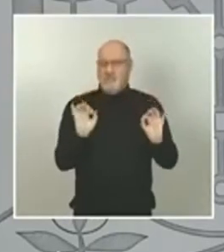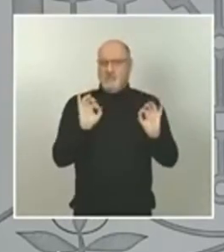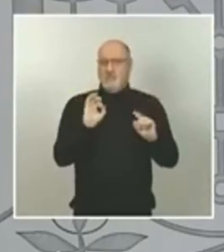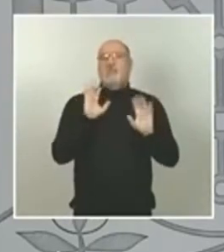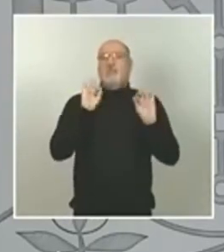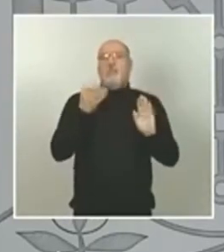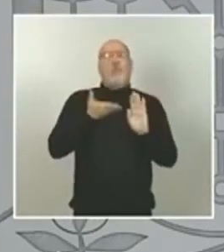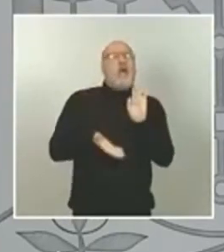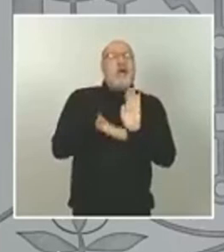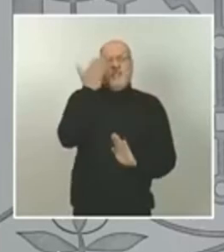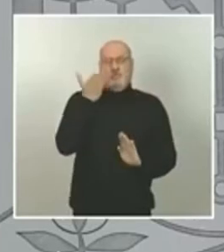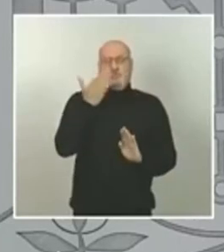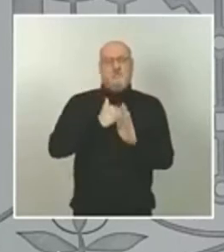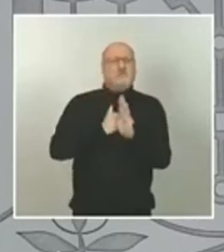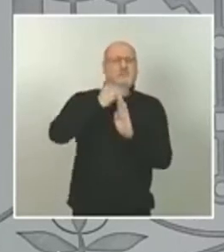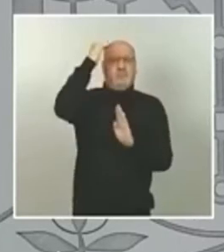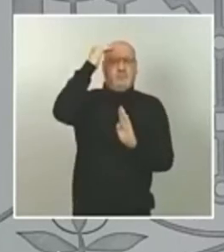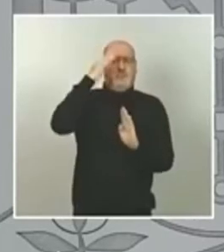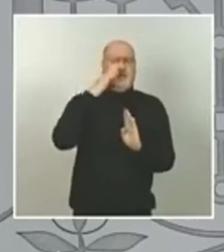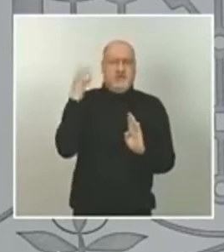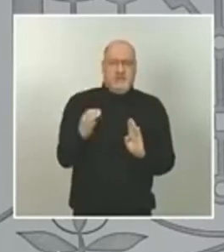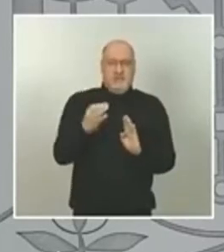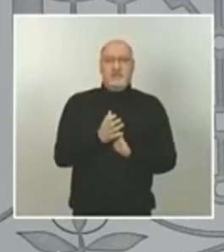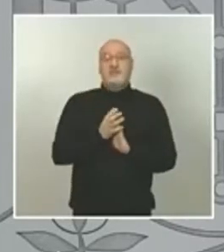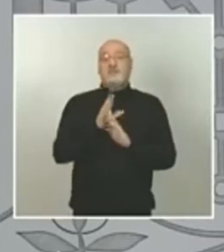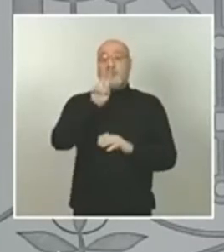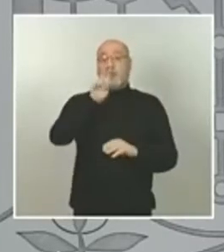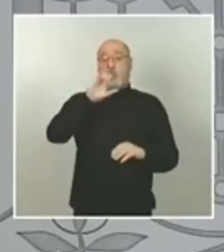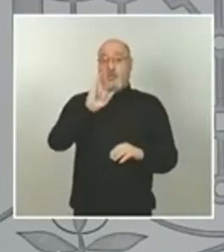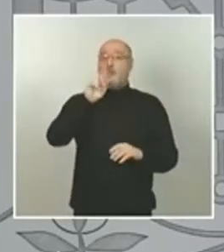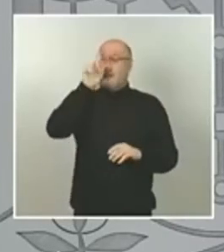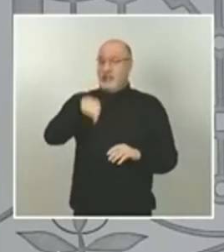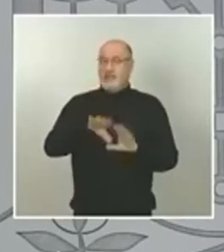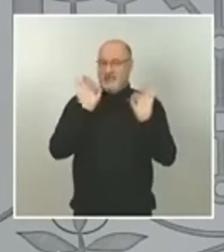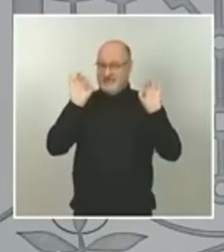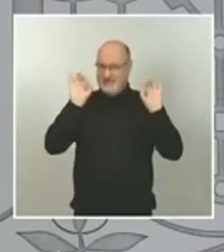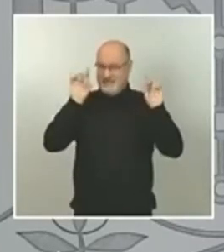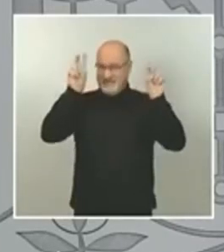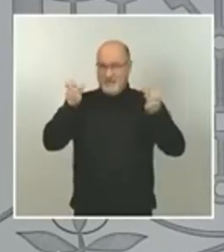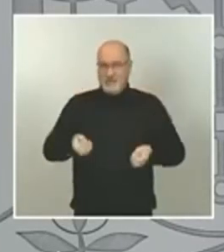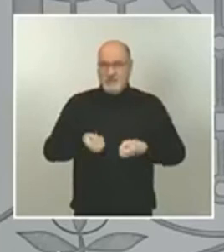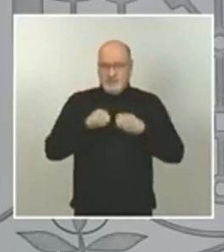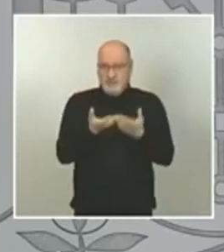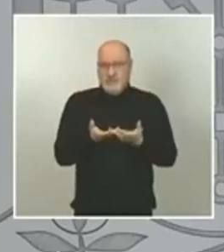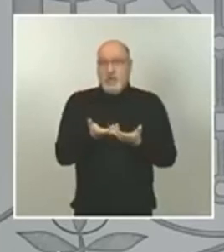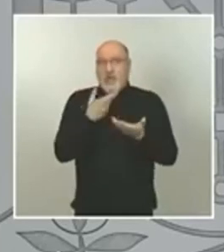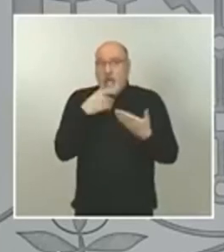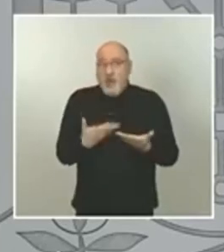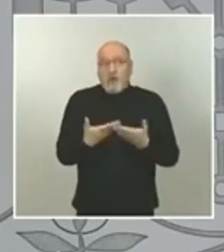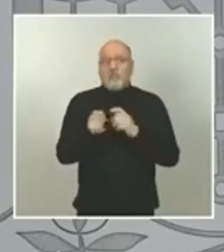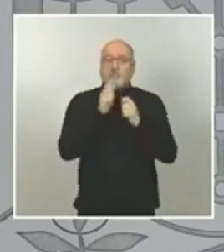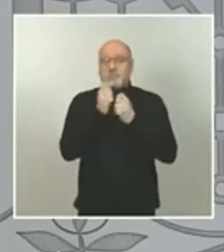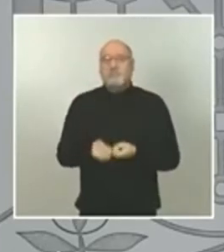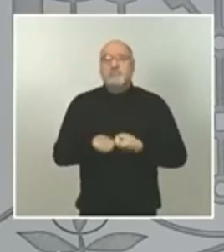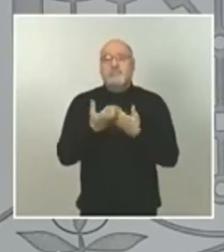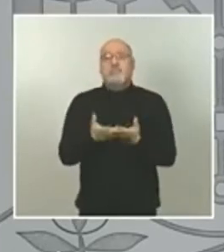alto. En relación a la SUSI, que me parece también un comentario necesario realizar en esta comparecencia, también